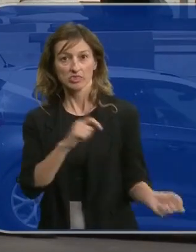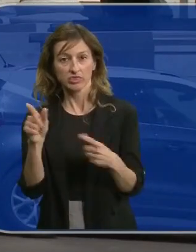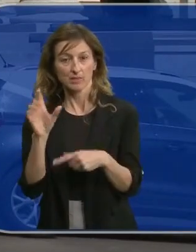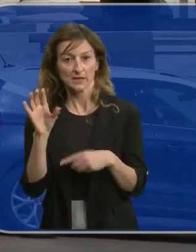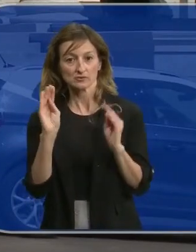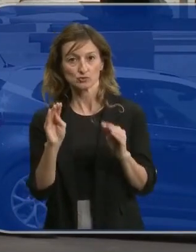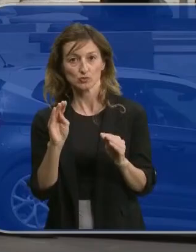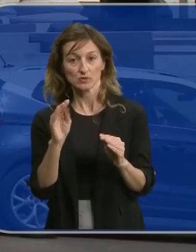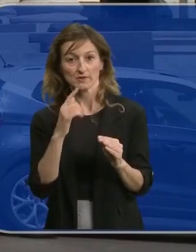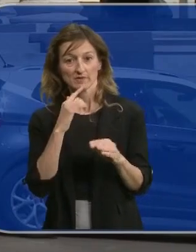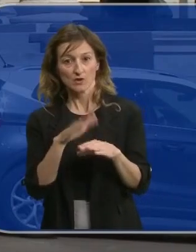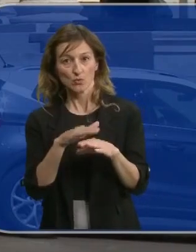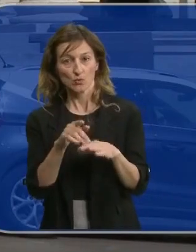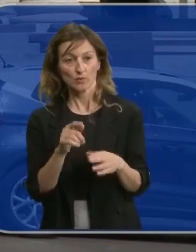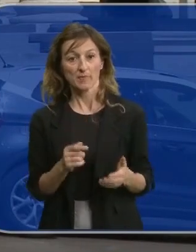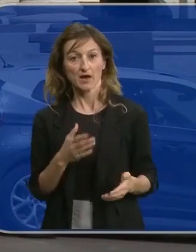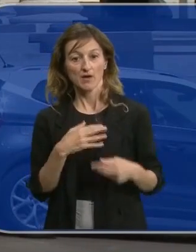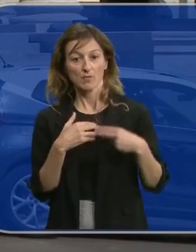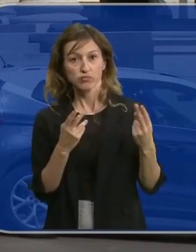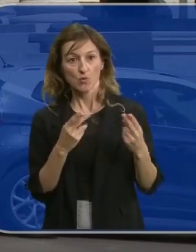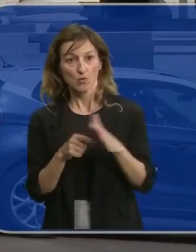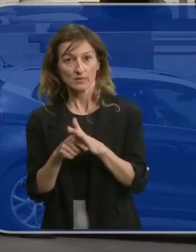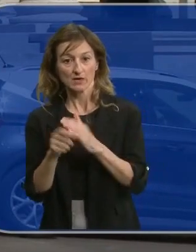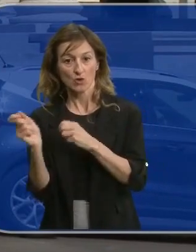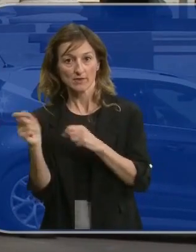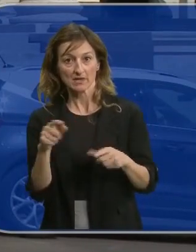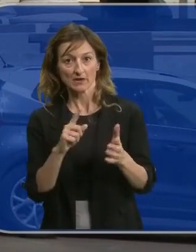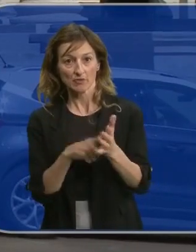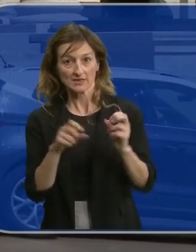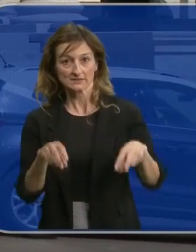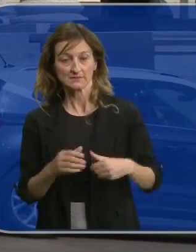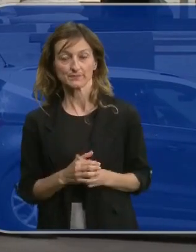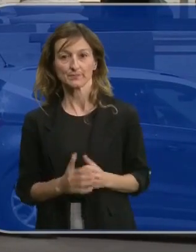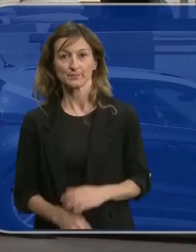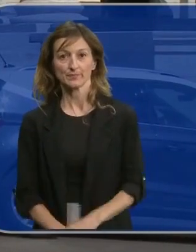acusando al gobierno de estar financiando con fondos públicos la inmigración